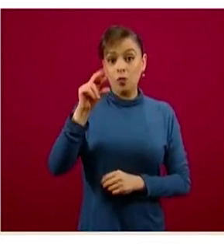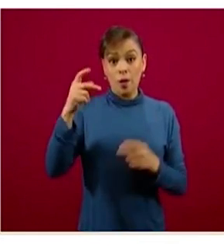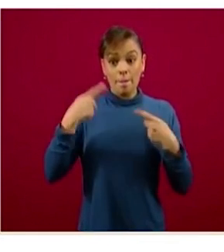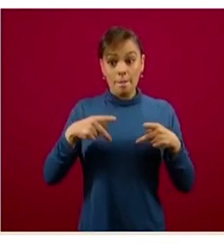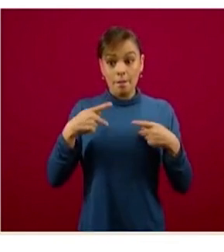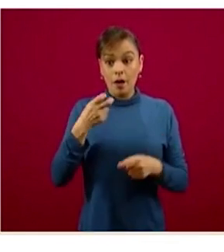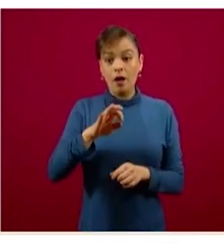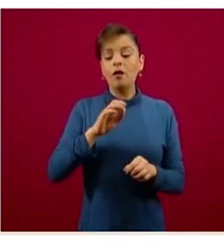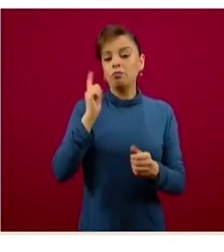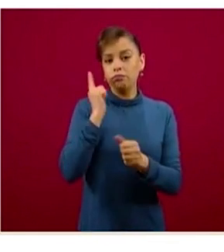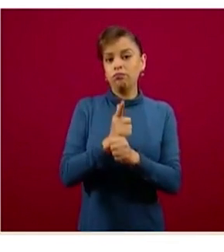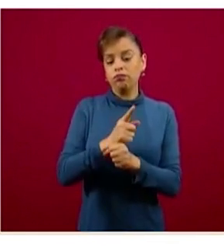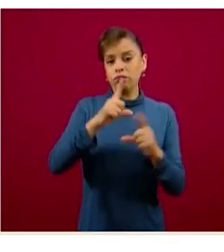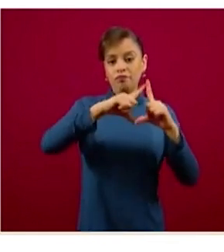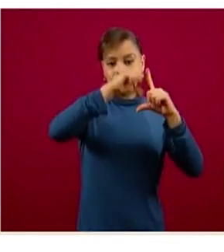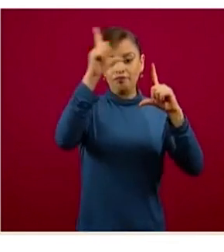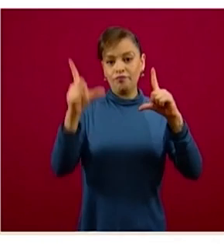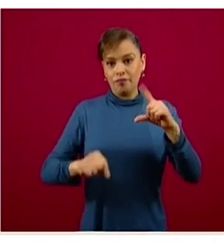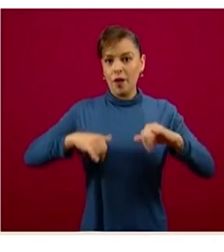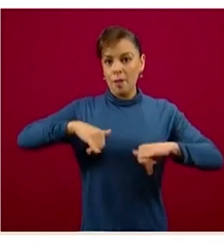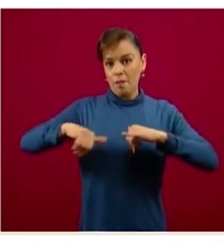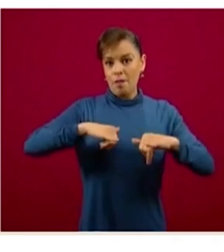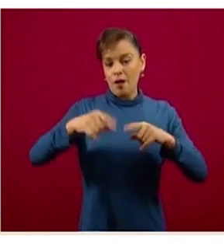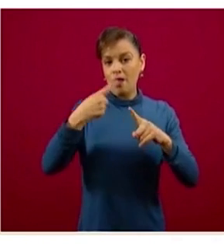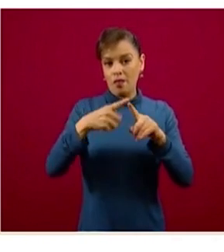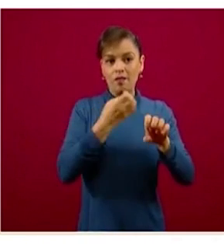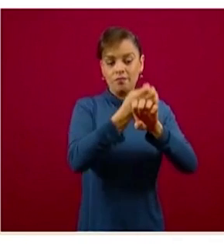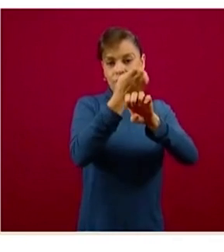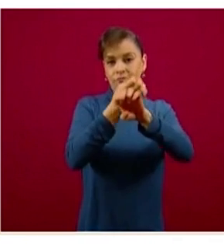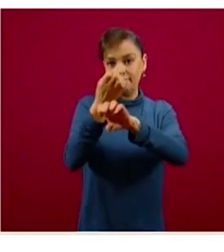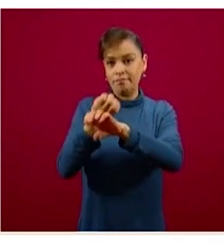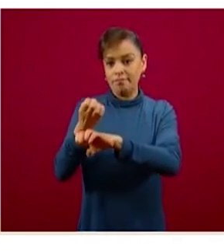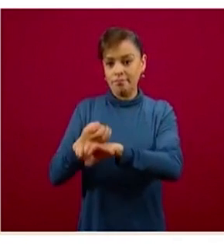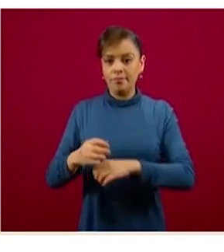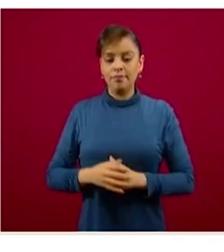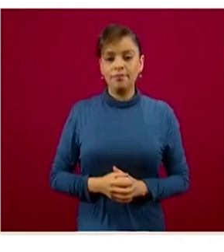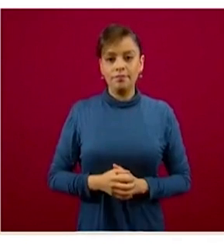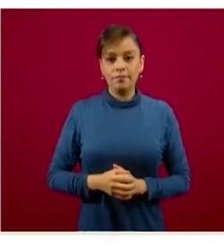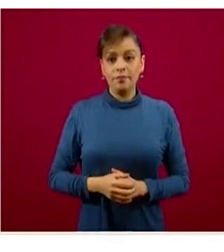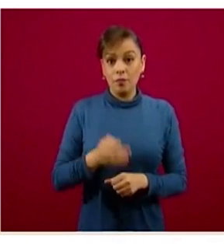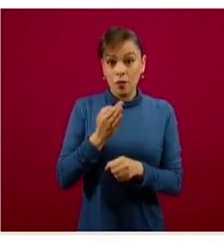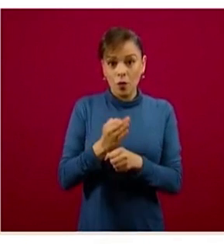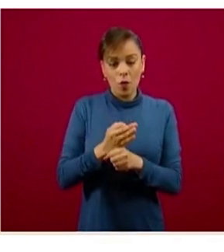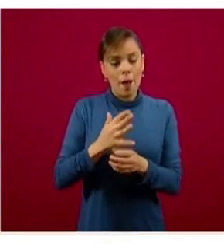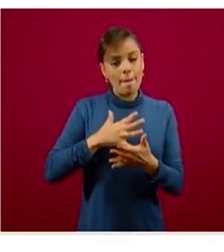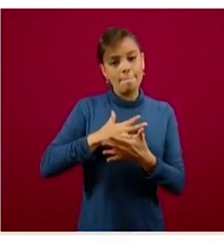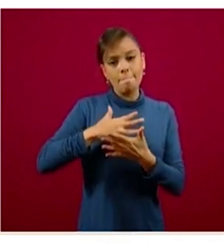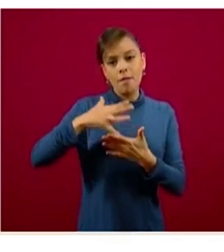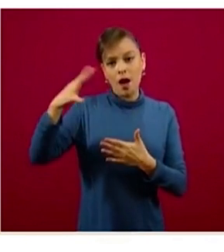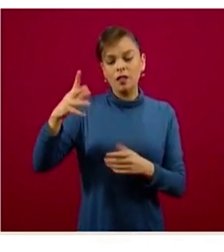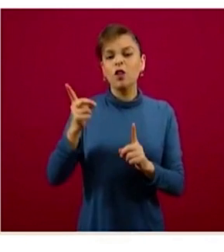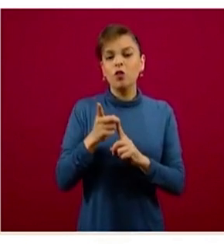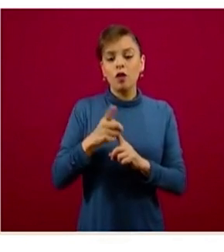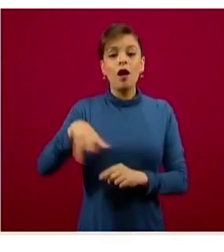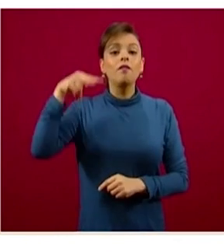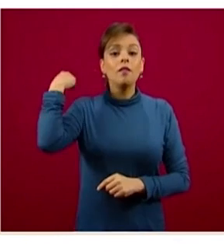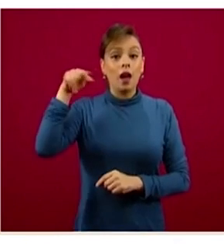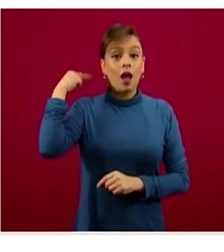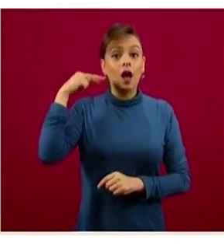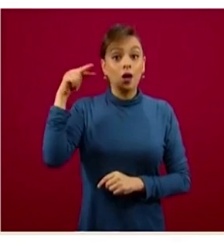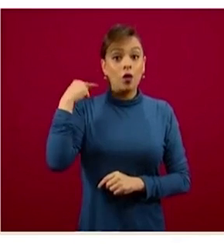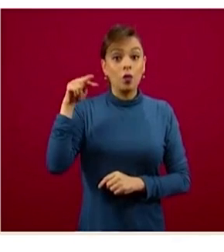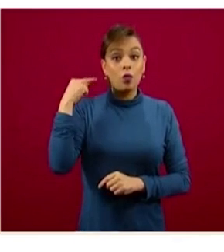lo que se aprecia en el mapa en este momento empezamos a tener mayor actividad en veracruz veracruz es uma ya